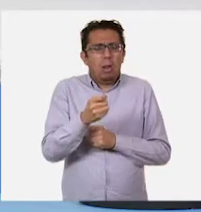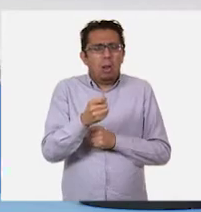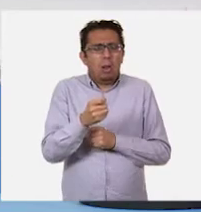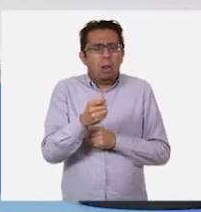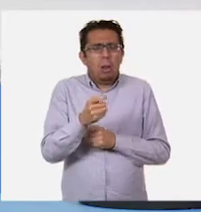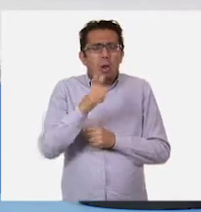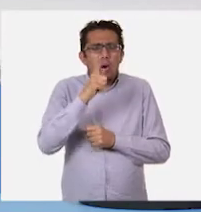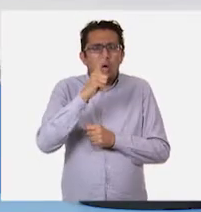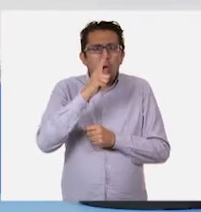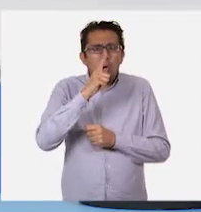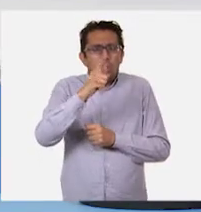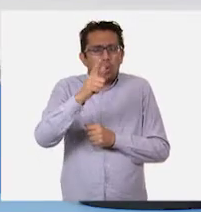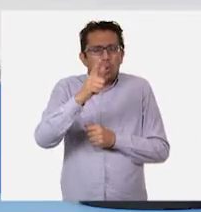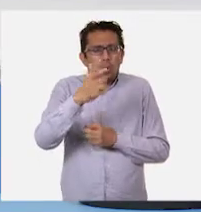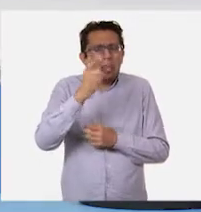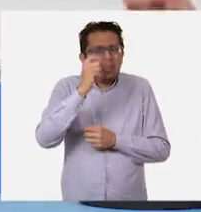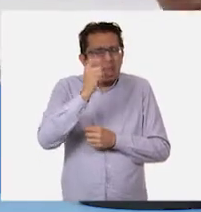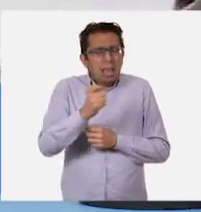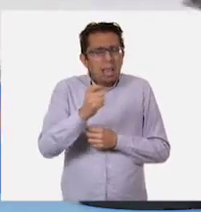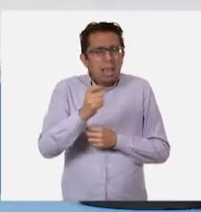luz?